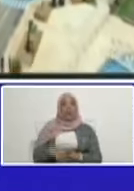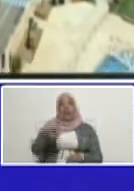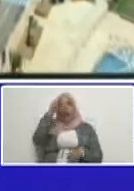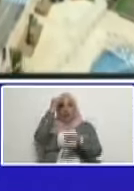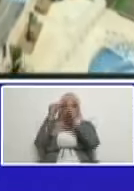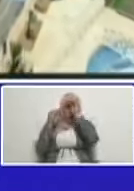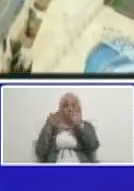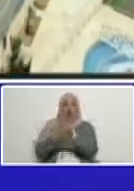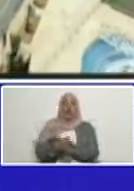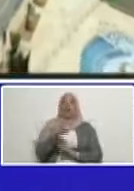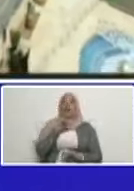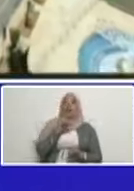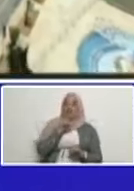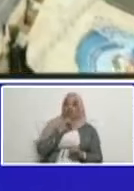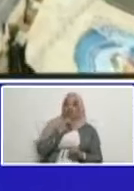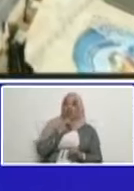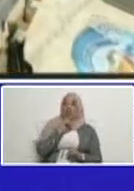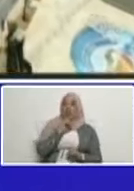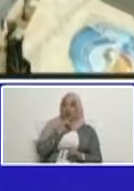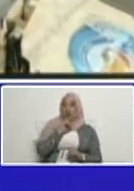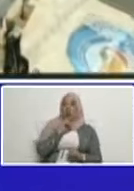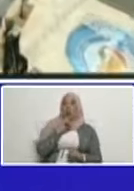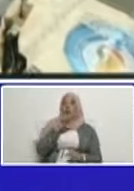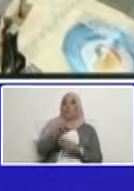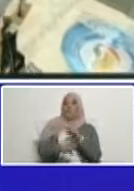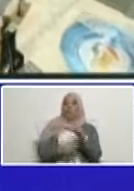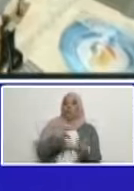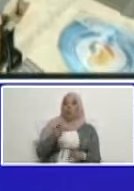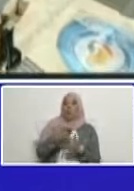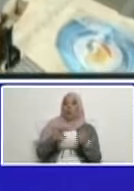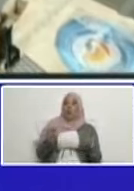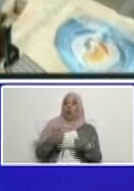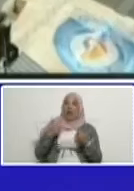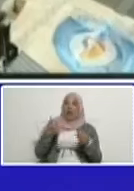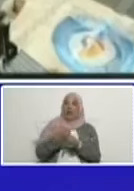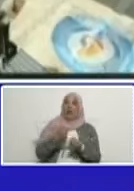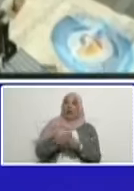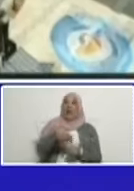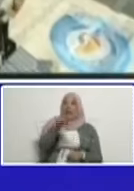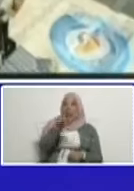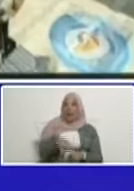aprendido a parir y pariremos y venceremos también.